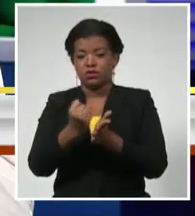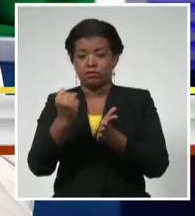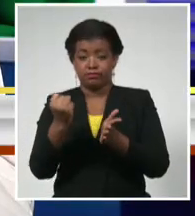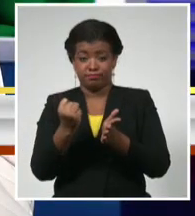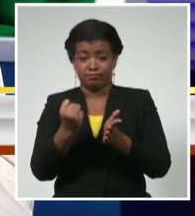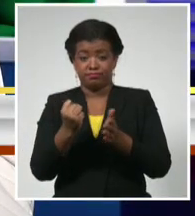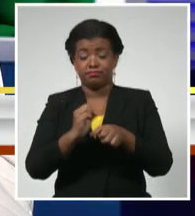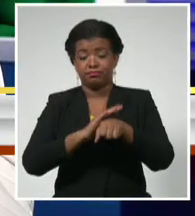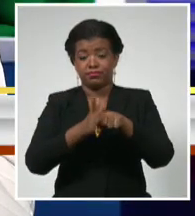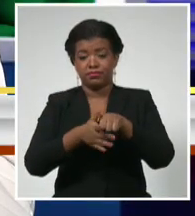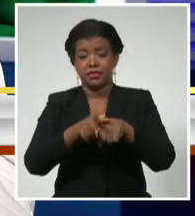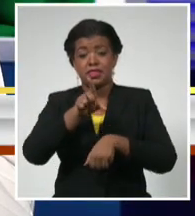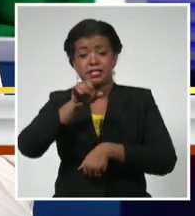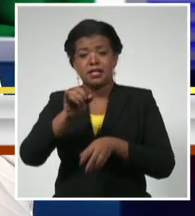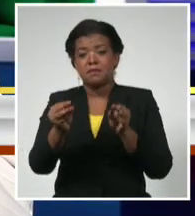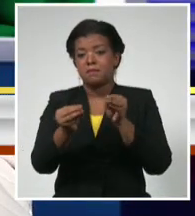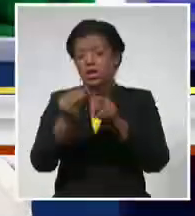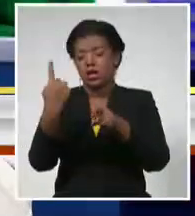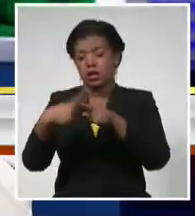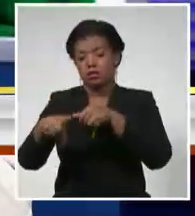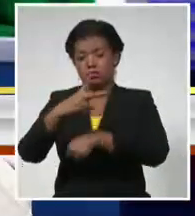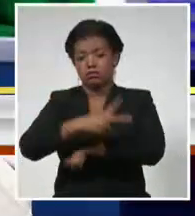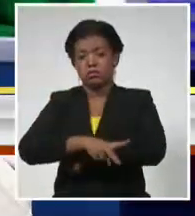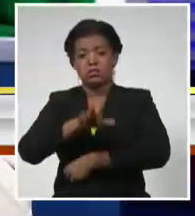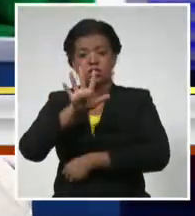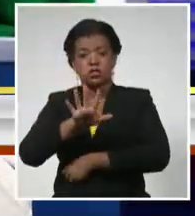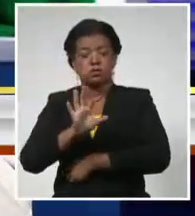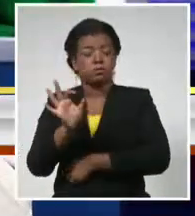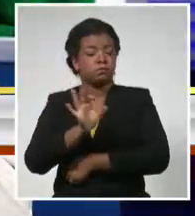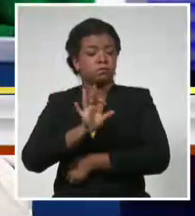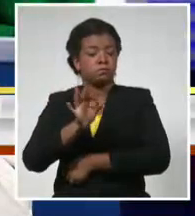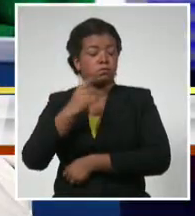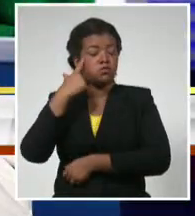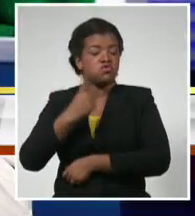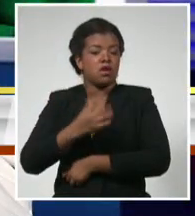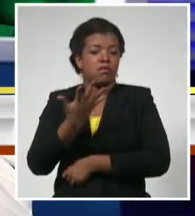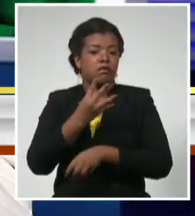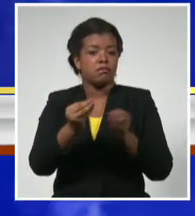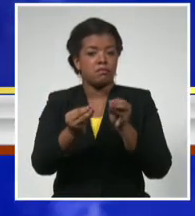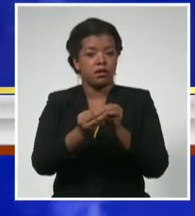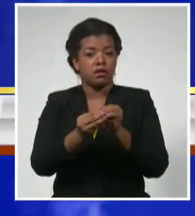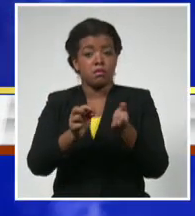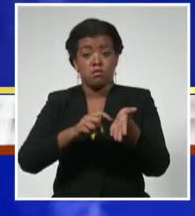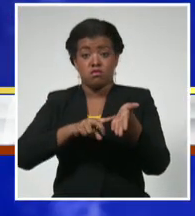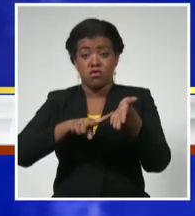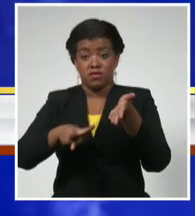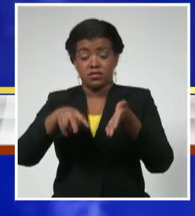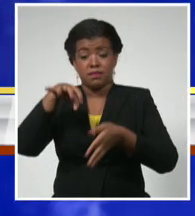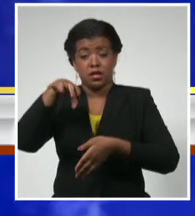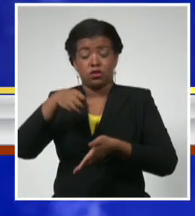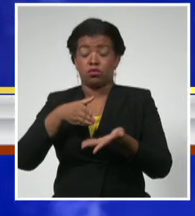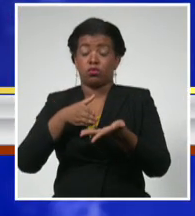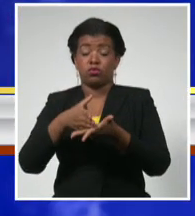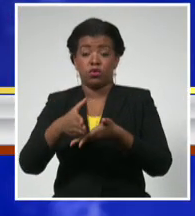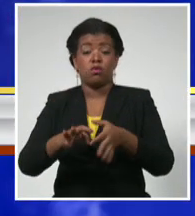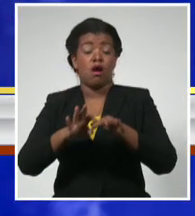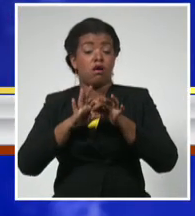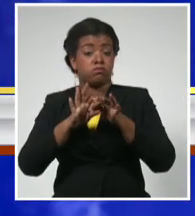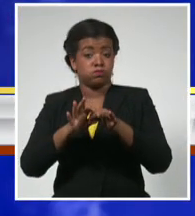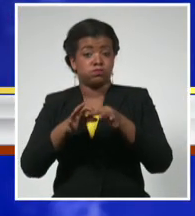de infección en el extranjero y 5 sin fuente de infección precisada. La provincia de Pinar del Río continúa con mayor presencia de